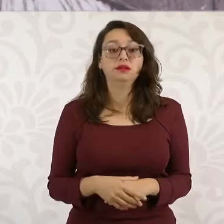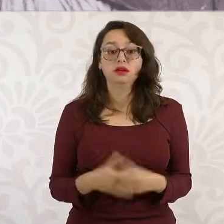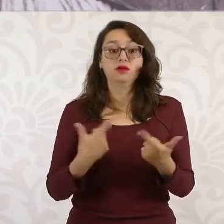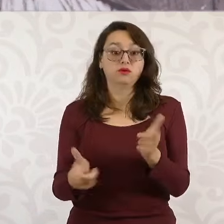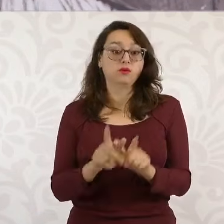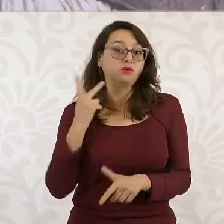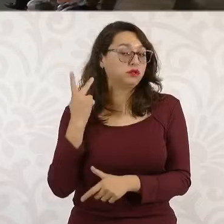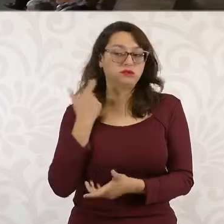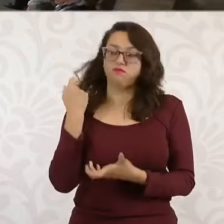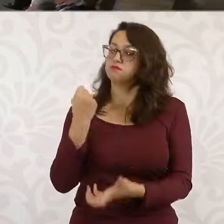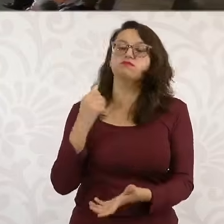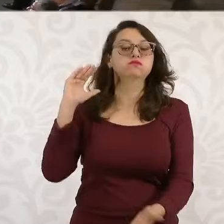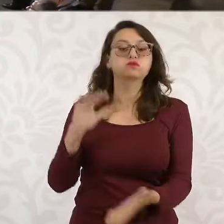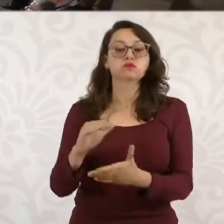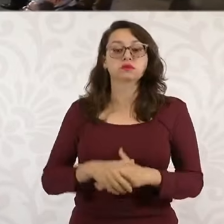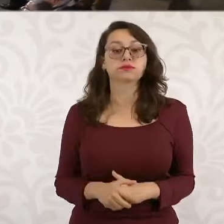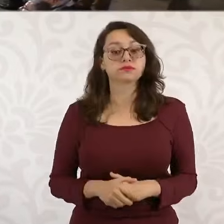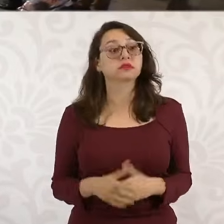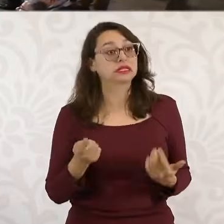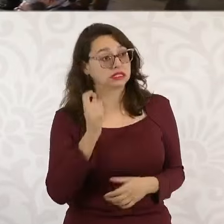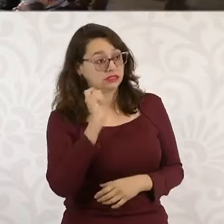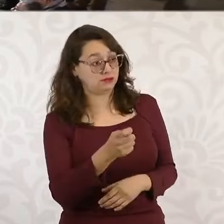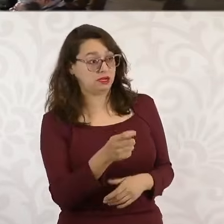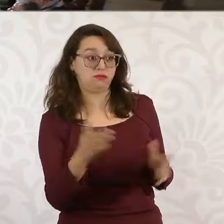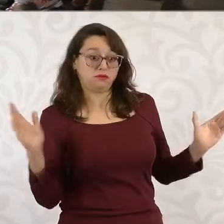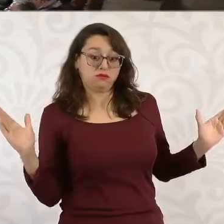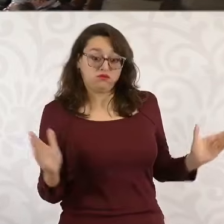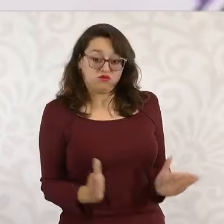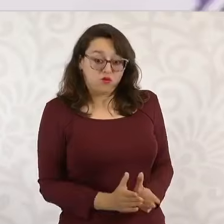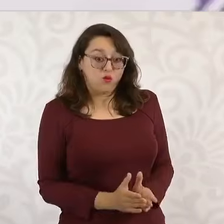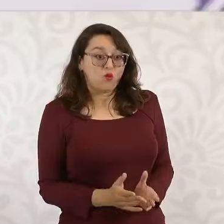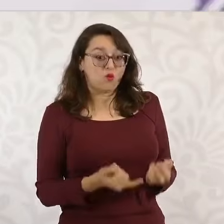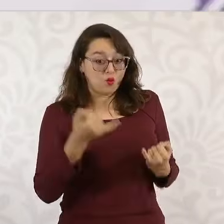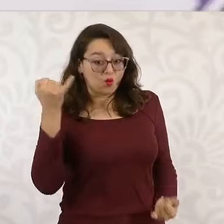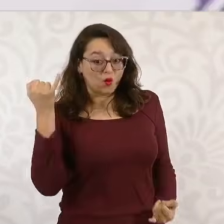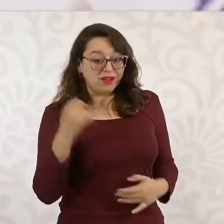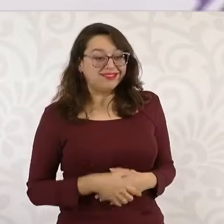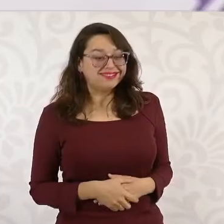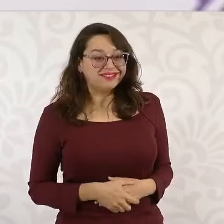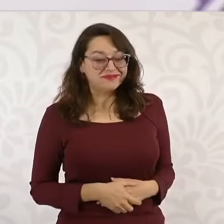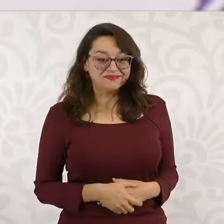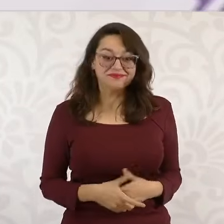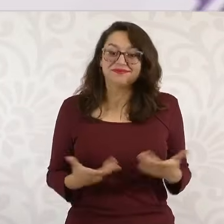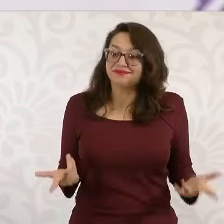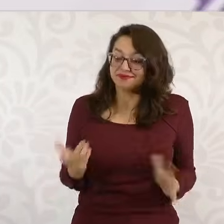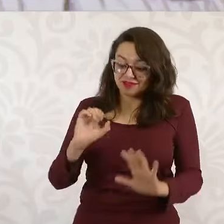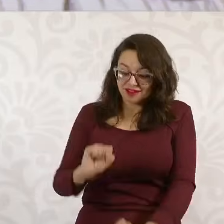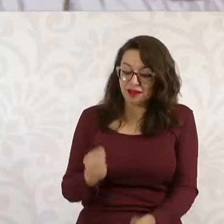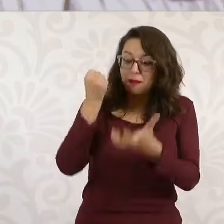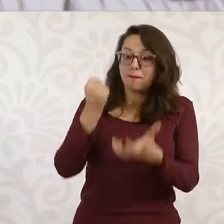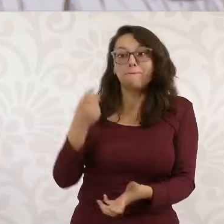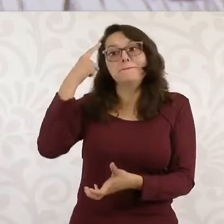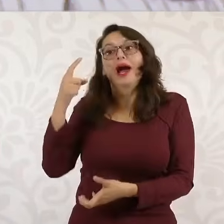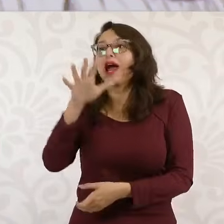partidos políticos. Es adelgazar la clase política. Pues es que el recurso sea para el pueblo y que lo que necesite la elección, pues que se